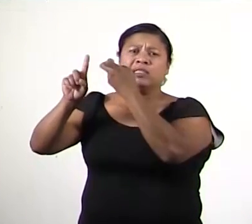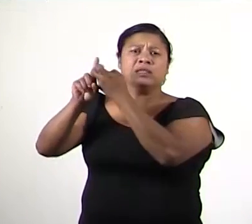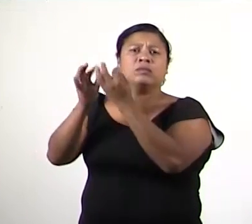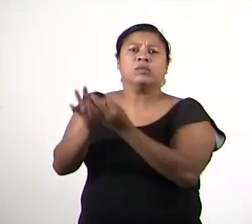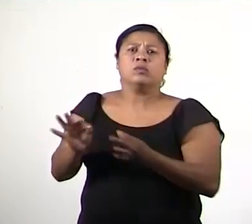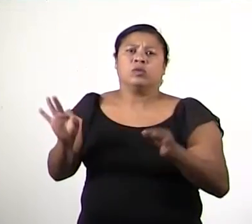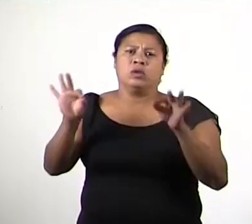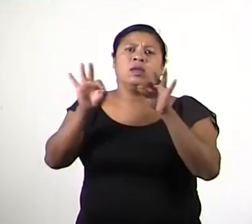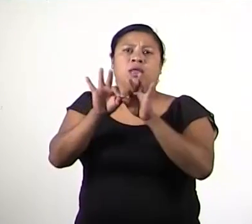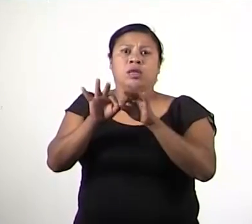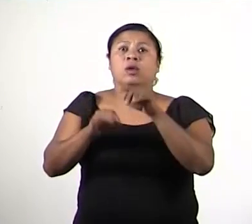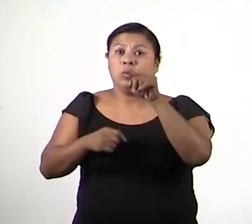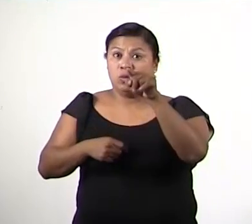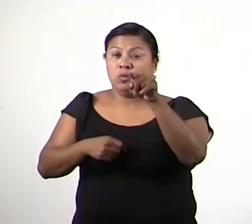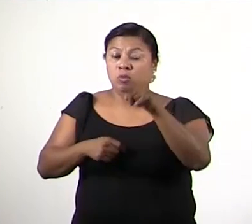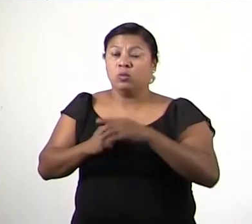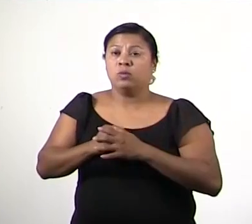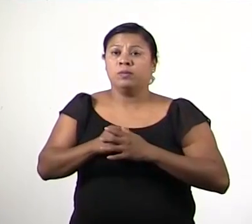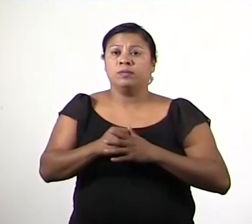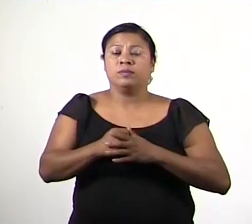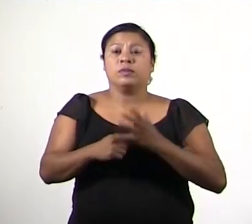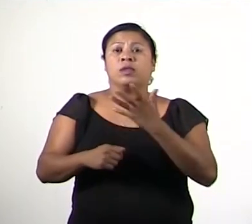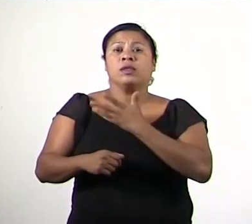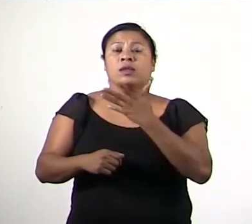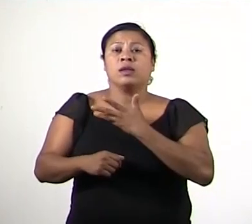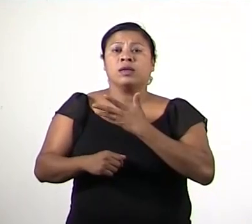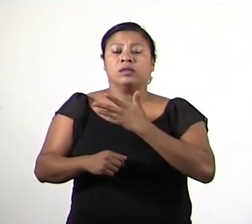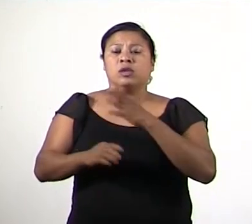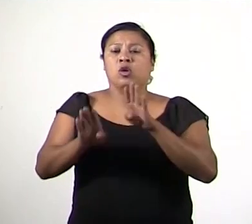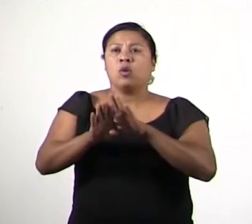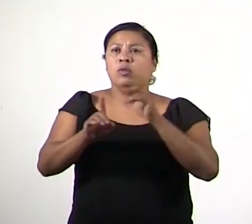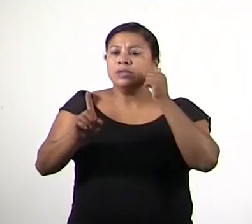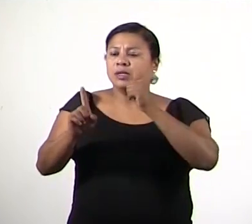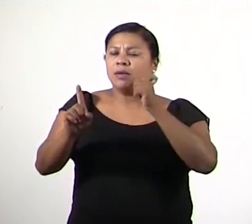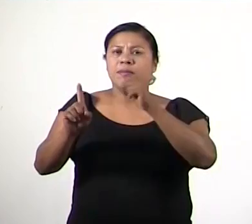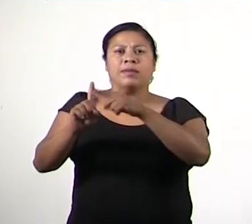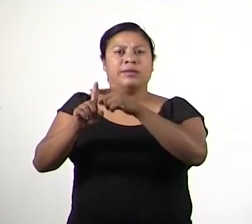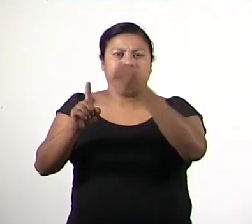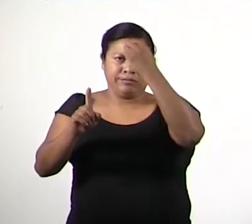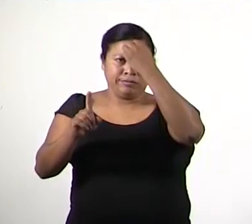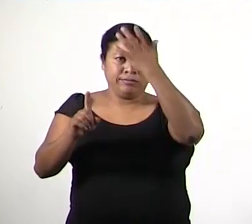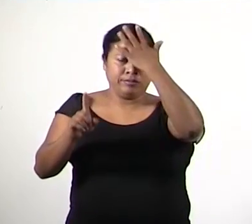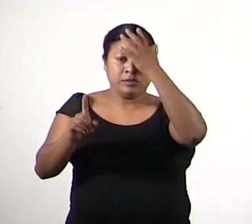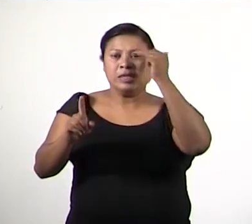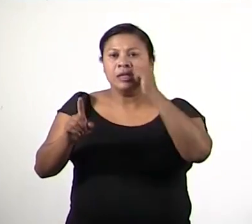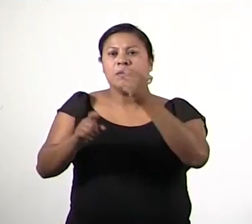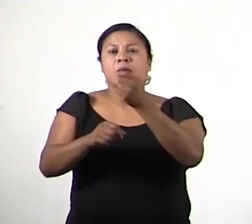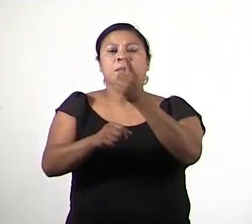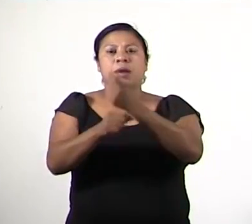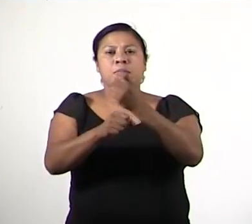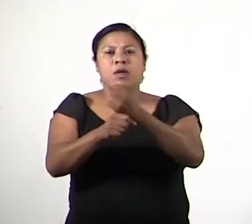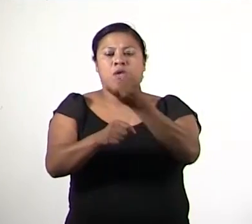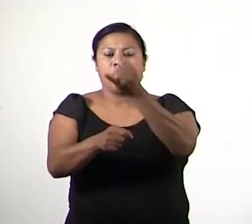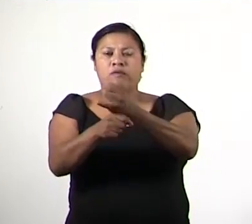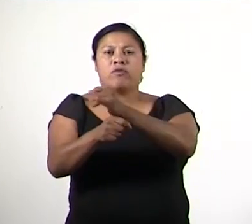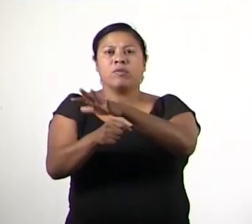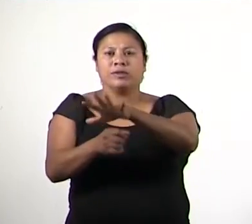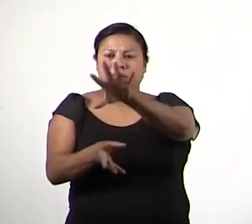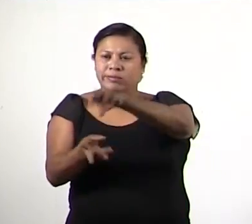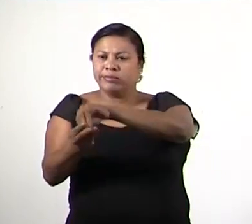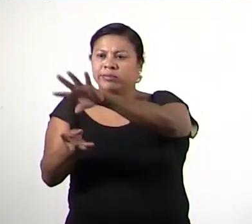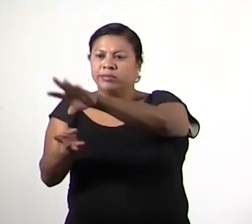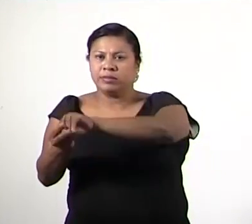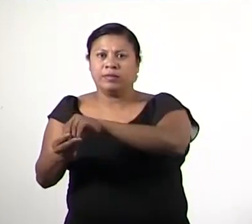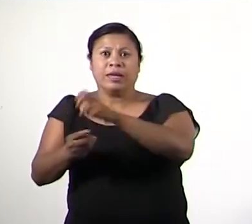importante que tú tengas esto presente, recabar información.